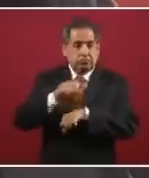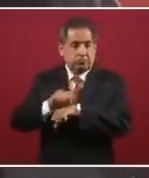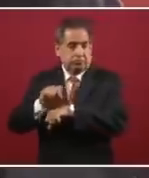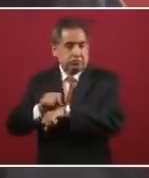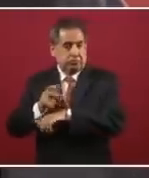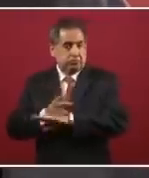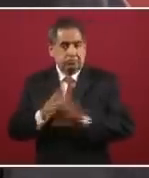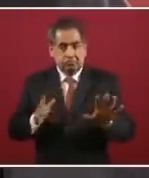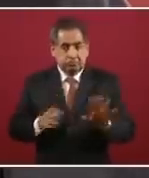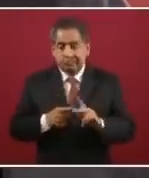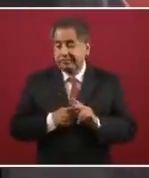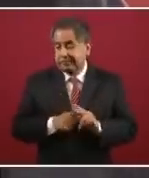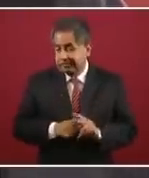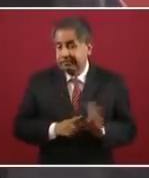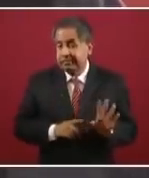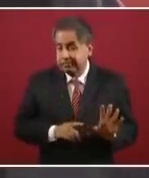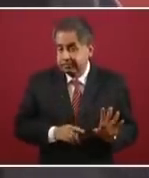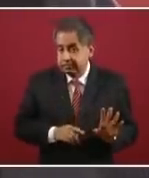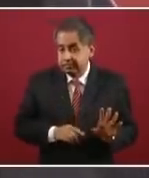empezaron.